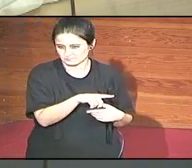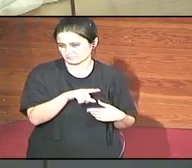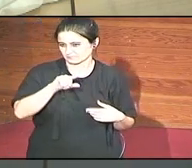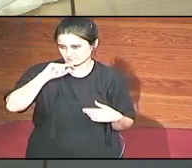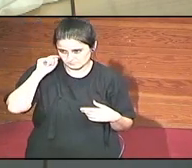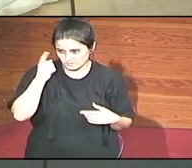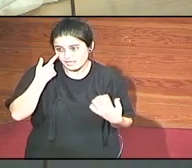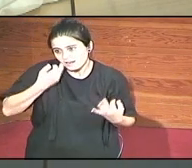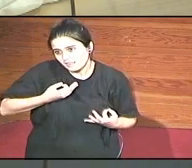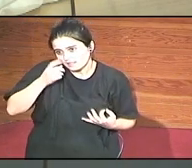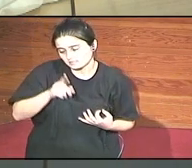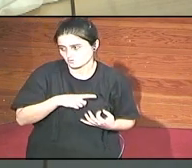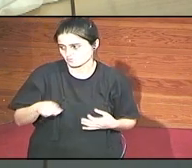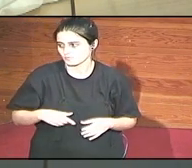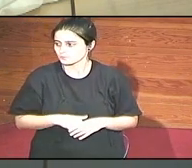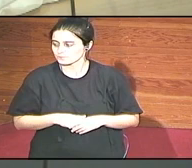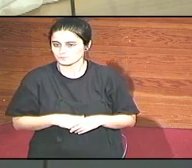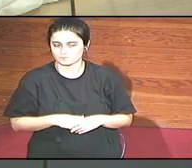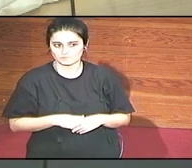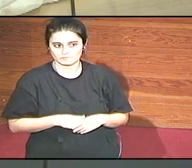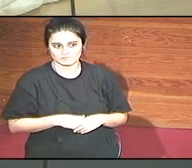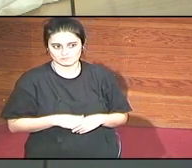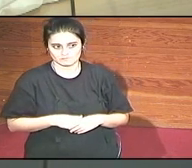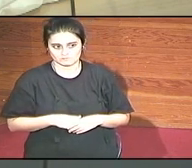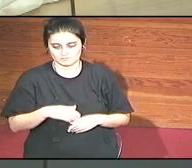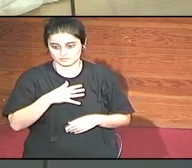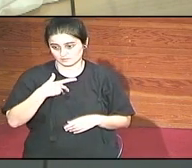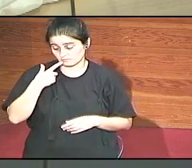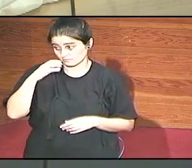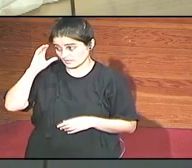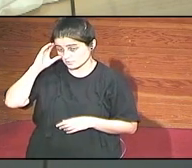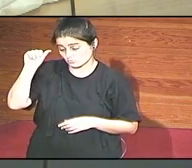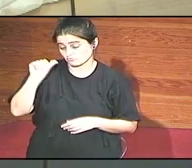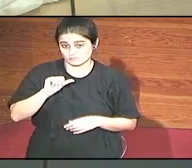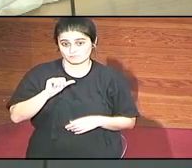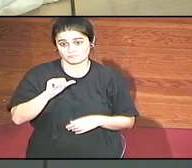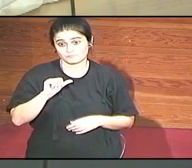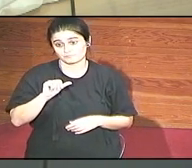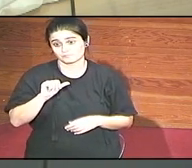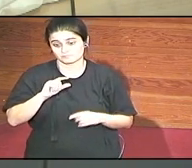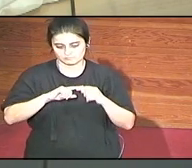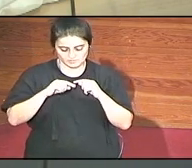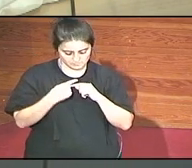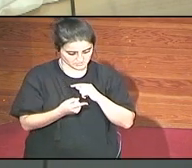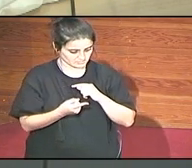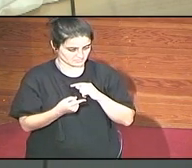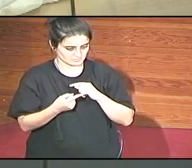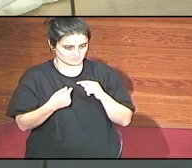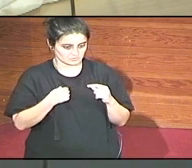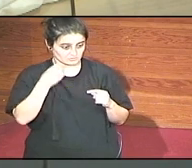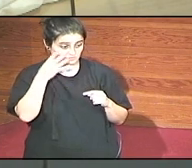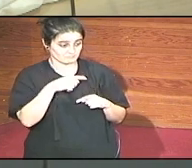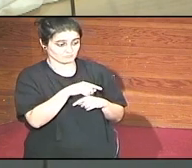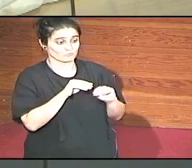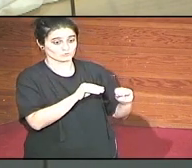de esa realidad allí realmente después de escuchar lo que escuchamos cualquier cosa es mejor que